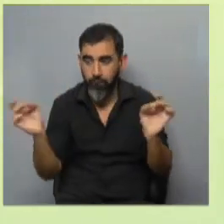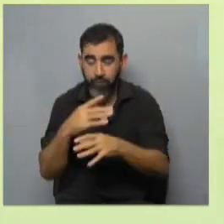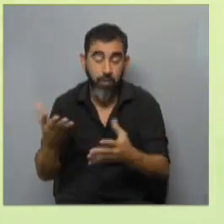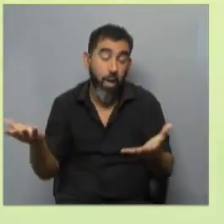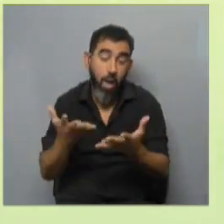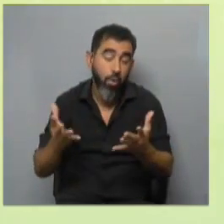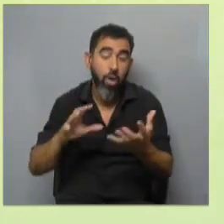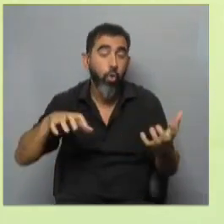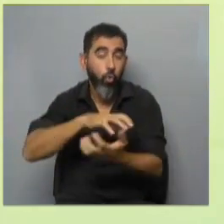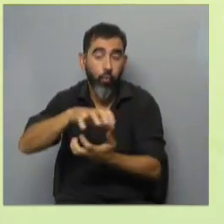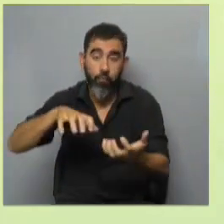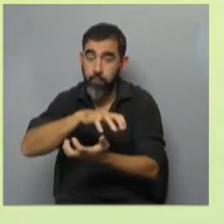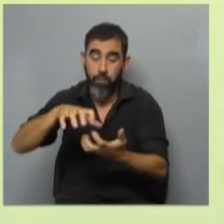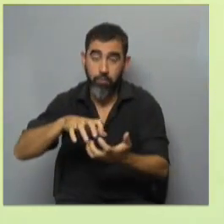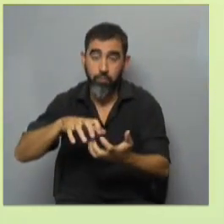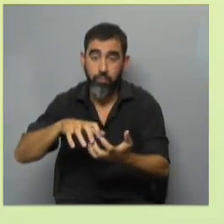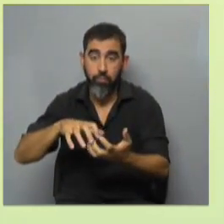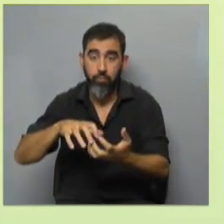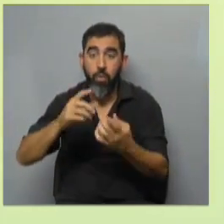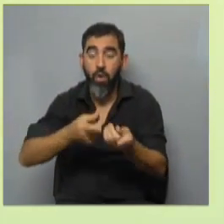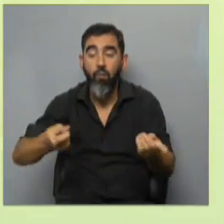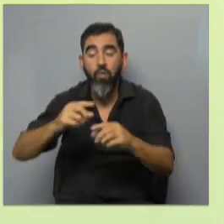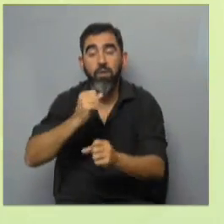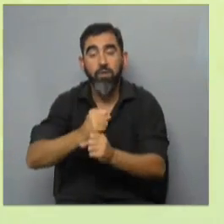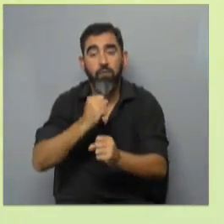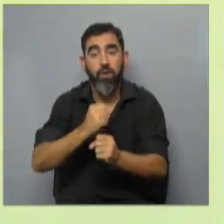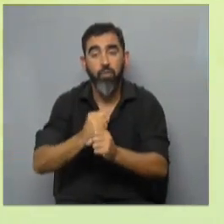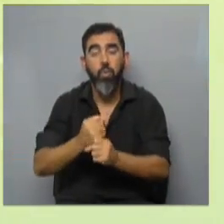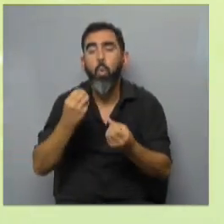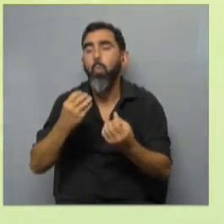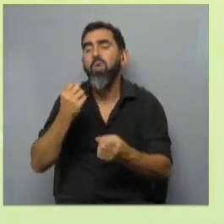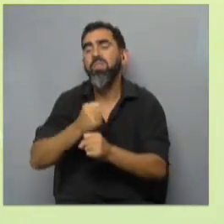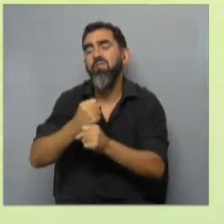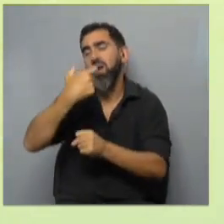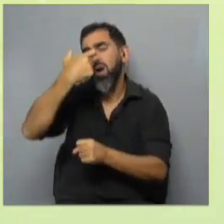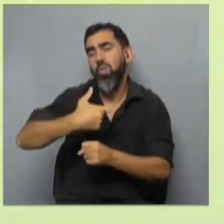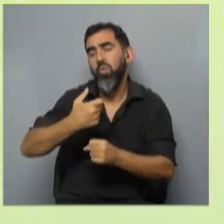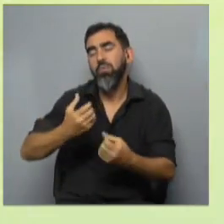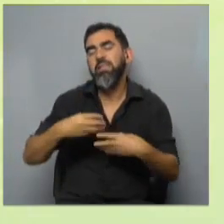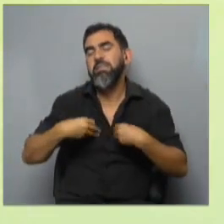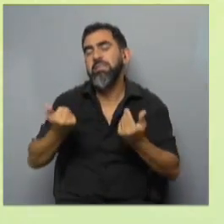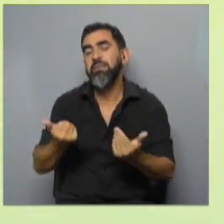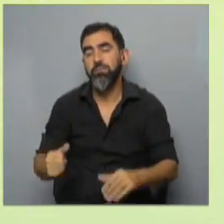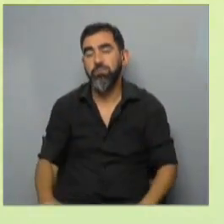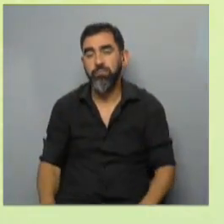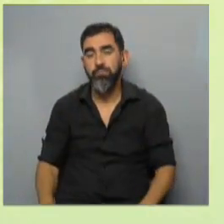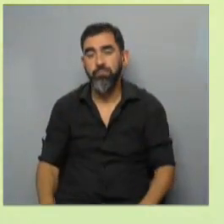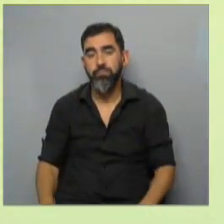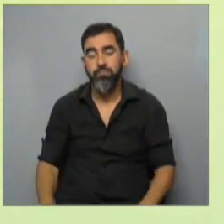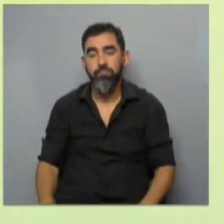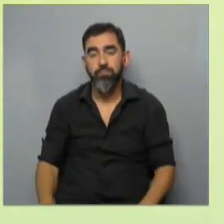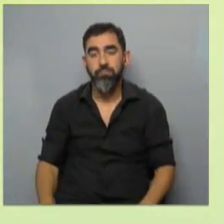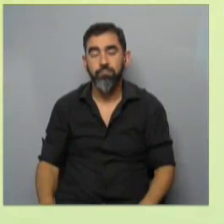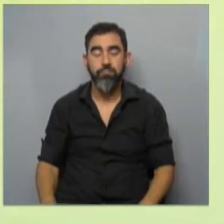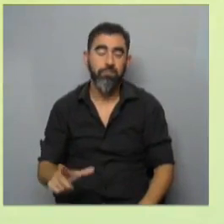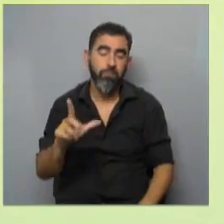obviamente entramos en conflicto para la retención del trabajador como está el trabajador personalmente en este momento bien el trabajador sin lugar a